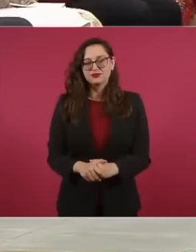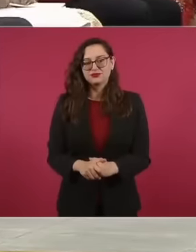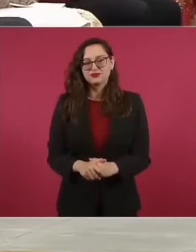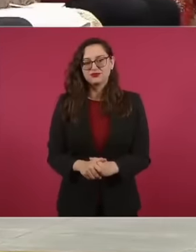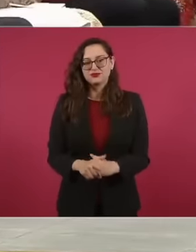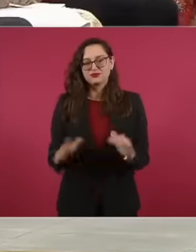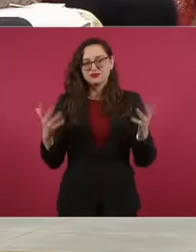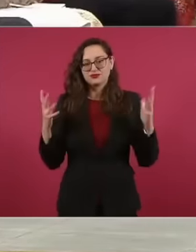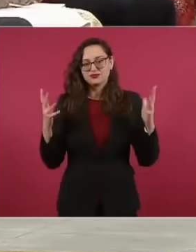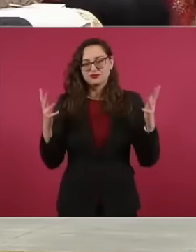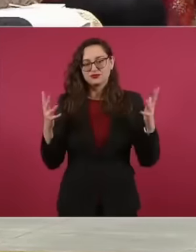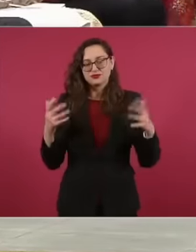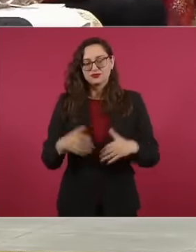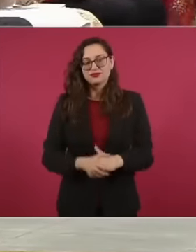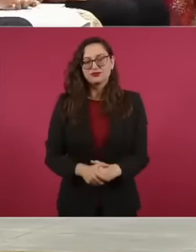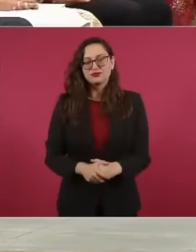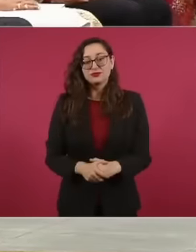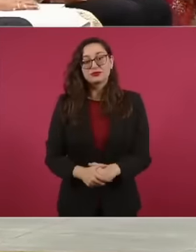Imagínense